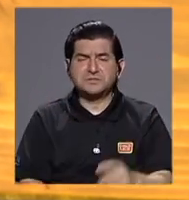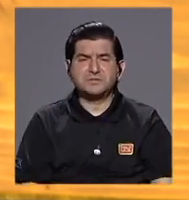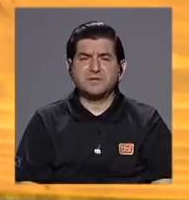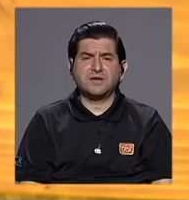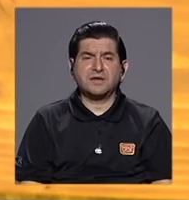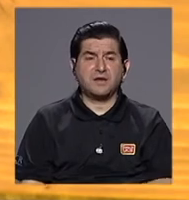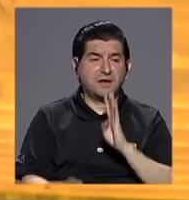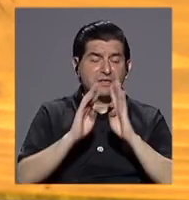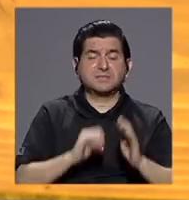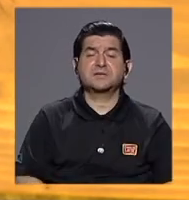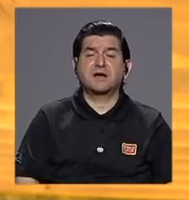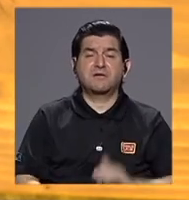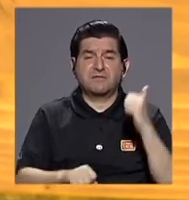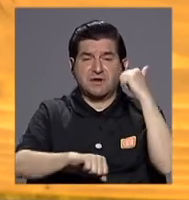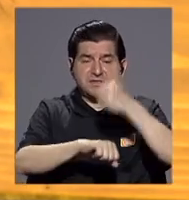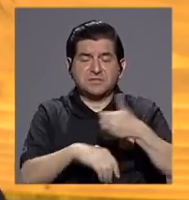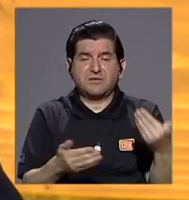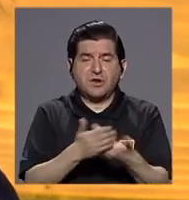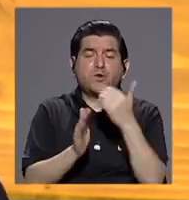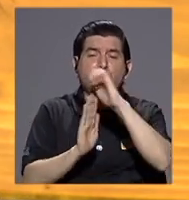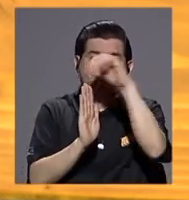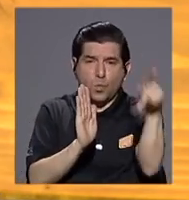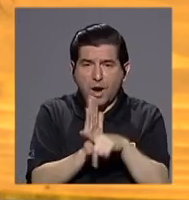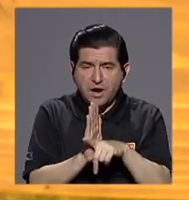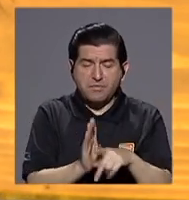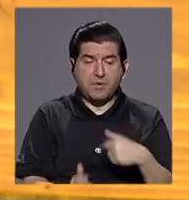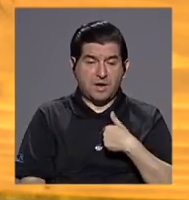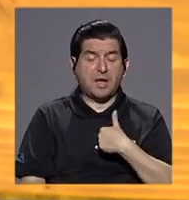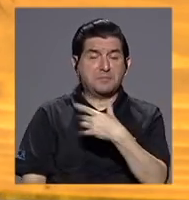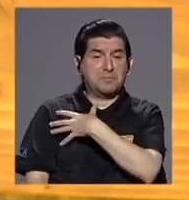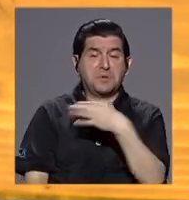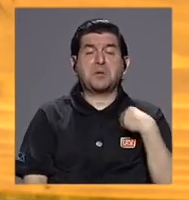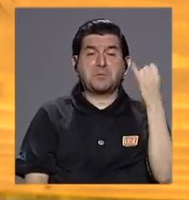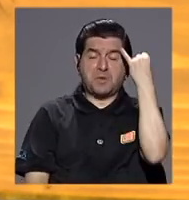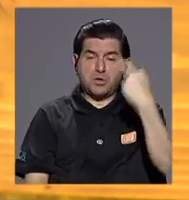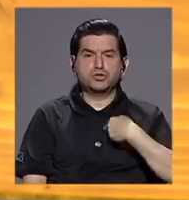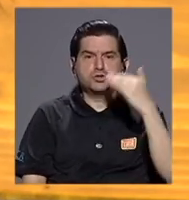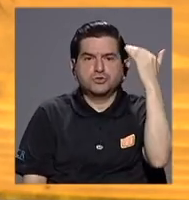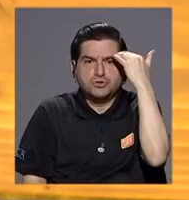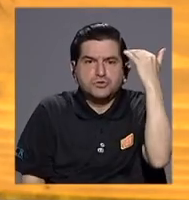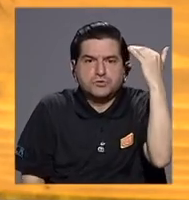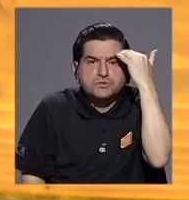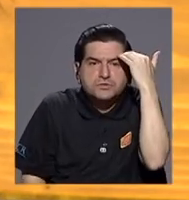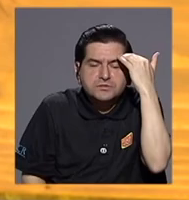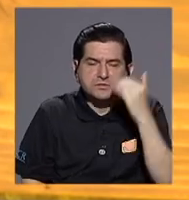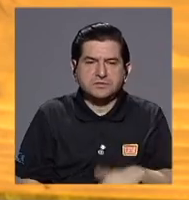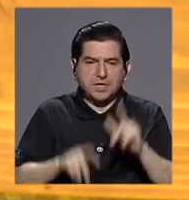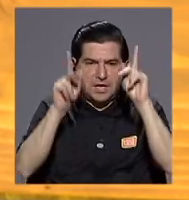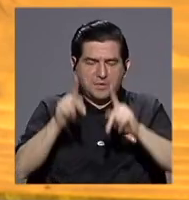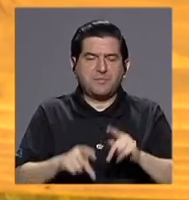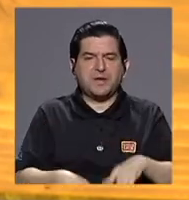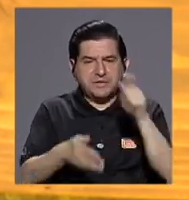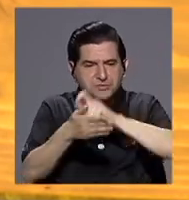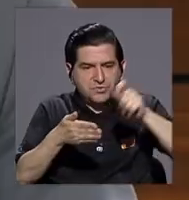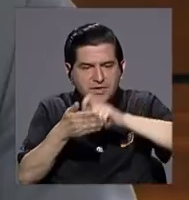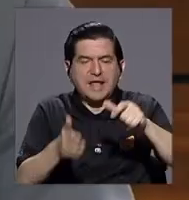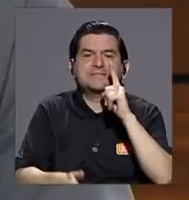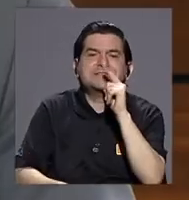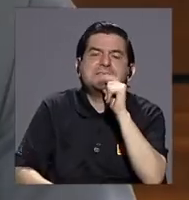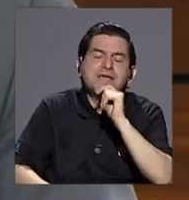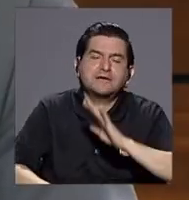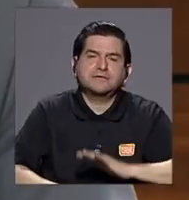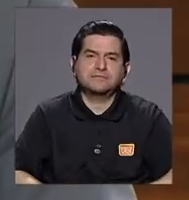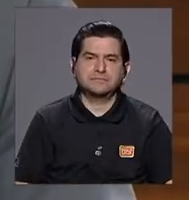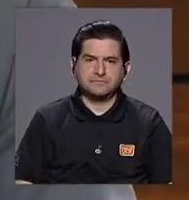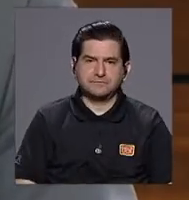una constituyente. A mí la idea de la constituyente me encanta si yo supiera quiénes van a ser los constituyentes.